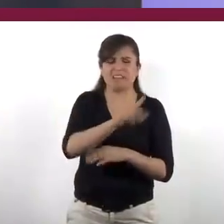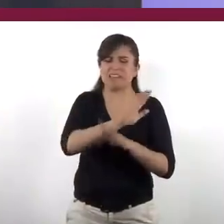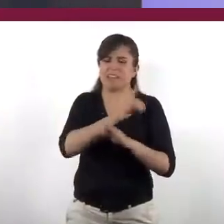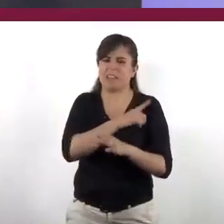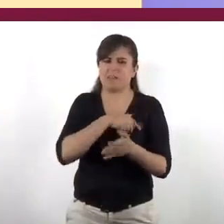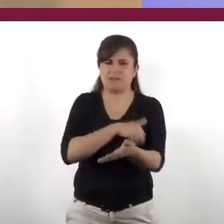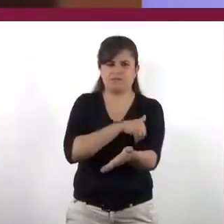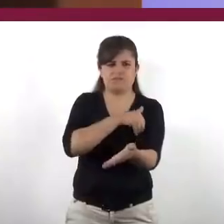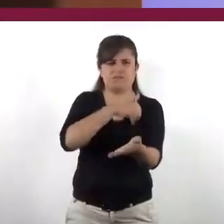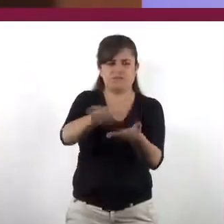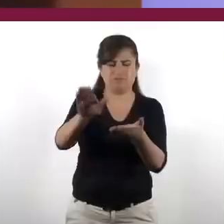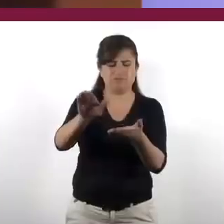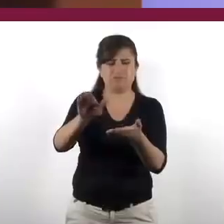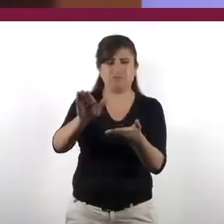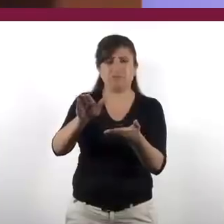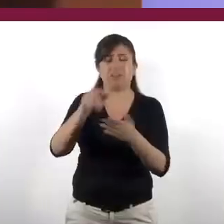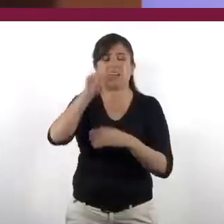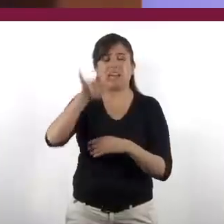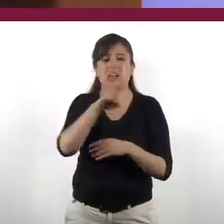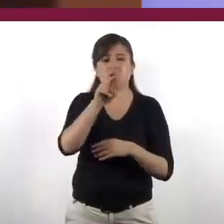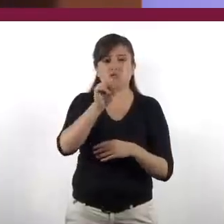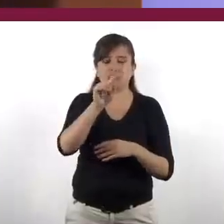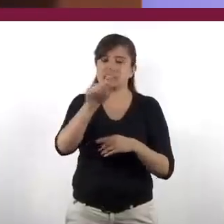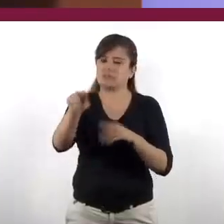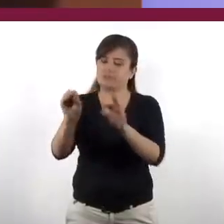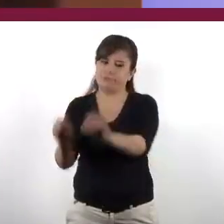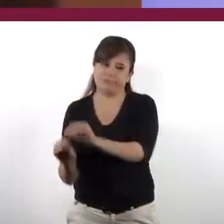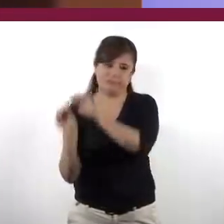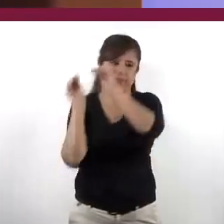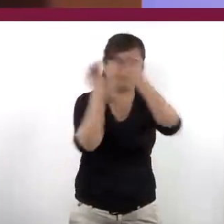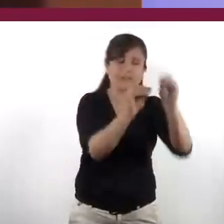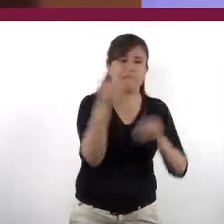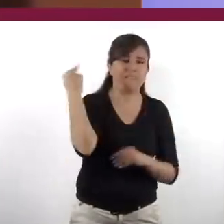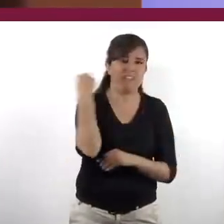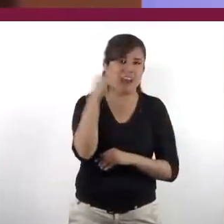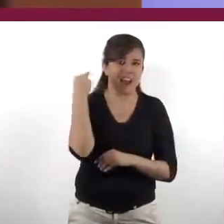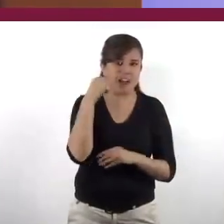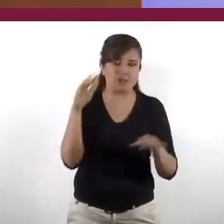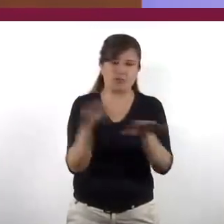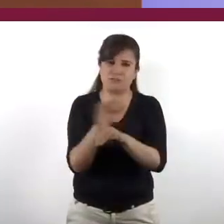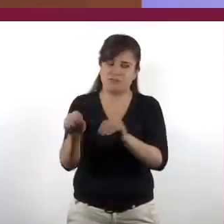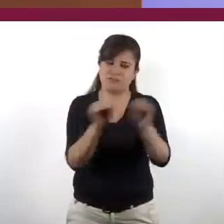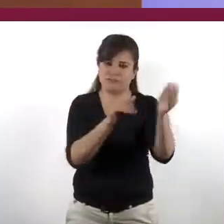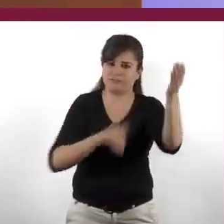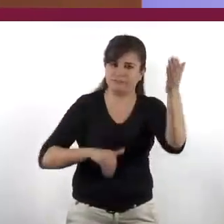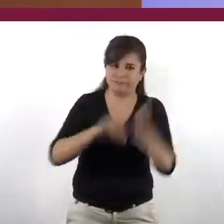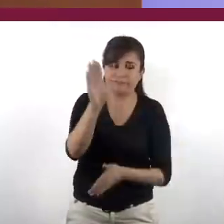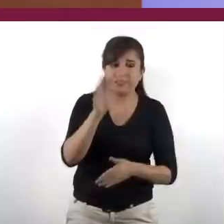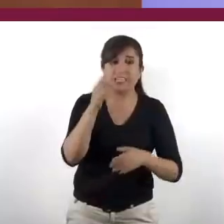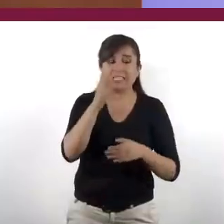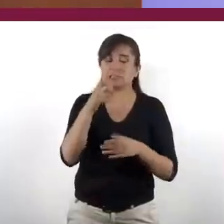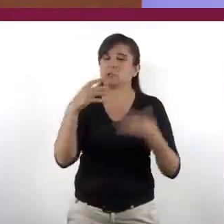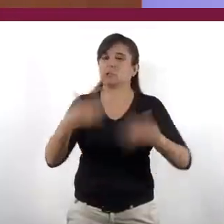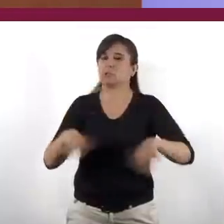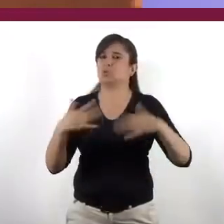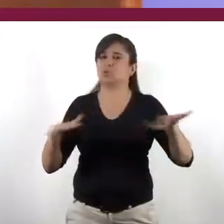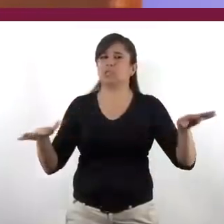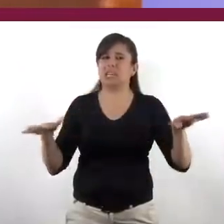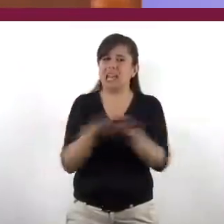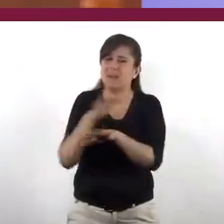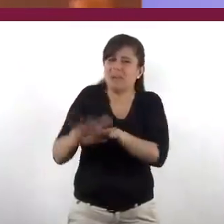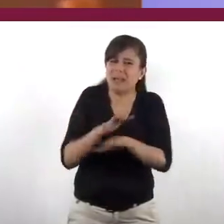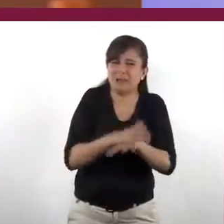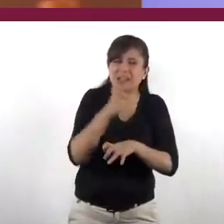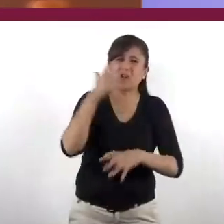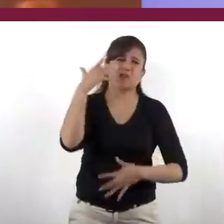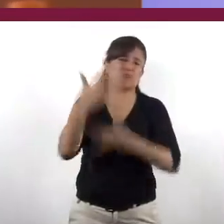salida y el embarco de los jesuitas hacia Veracruz. El impacto que va a tener esta salida va a ser muy grande, porque va a ocasionar